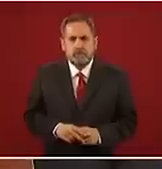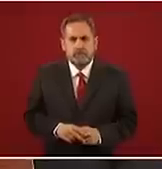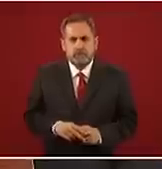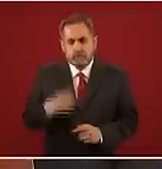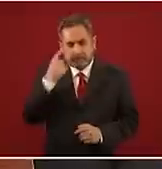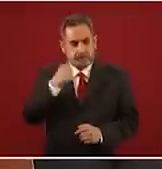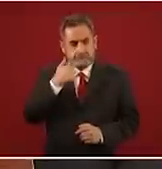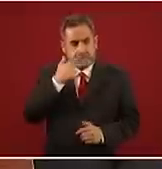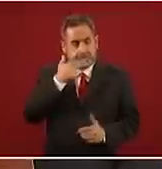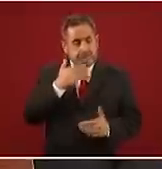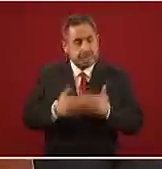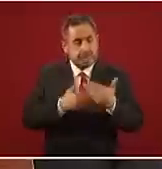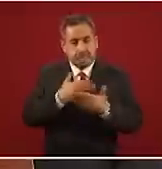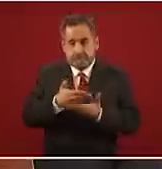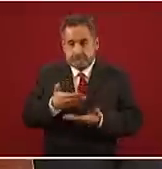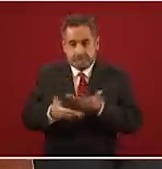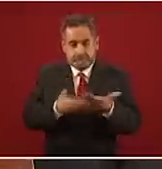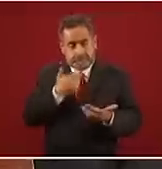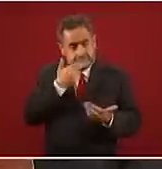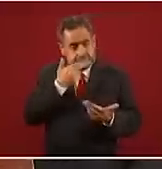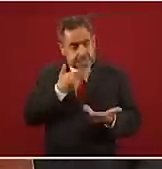se mejore el servicio,